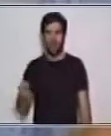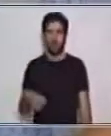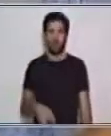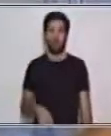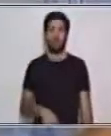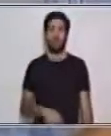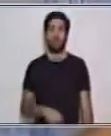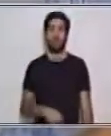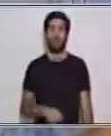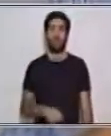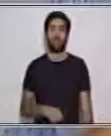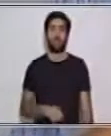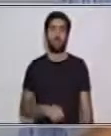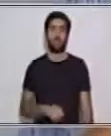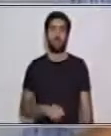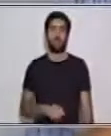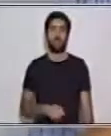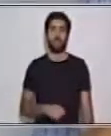Día de la semana.